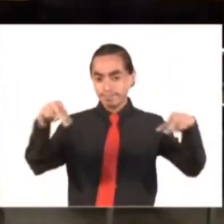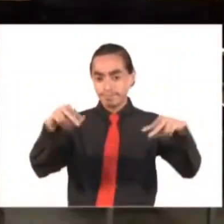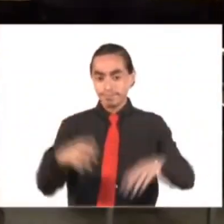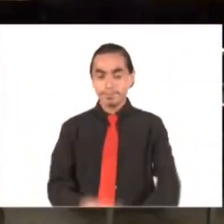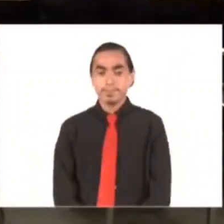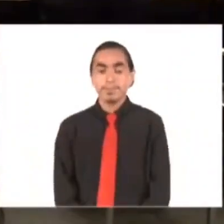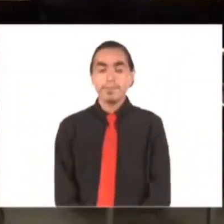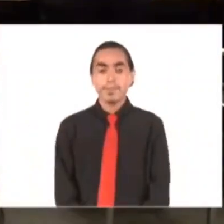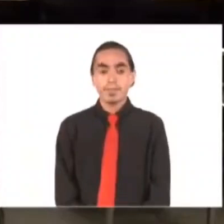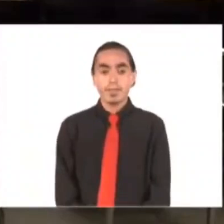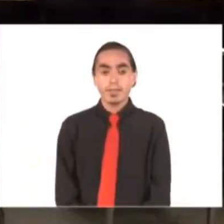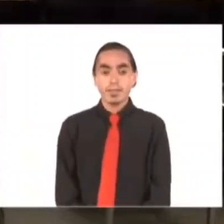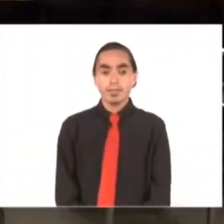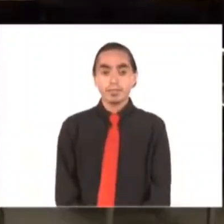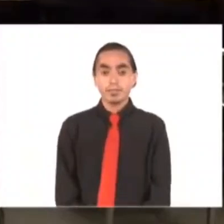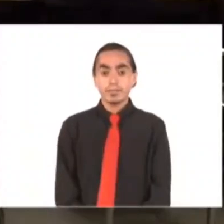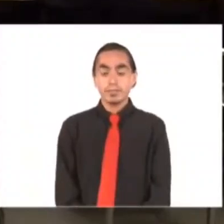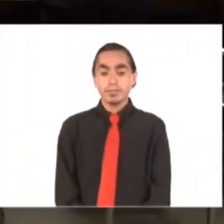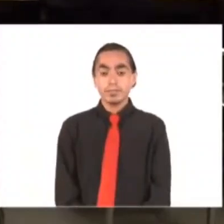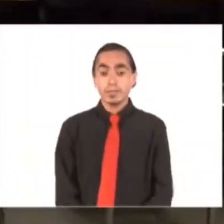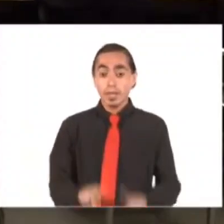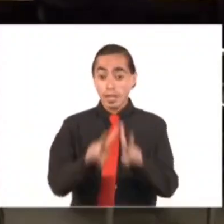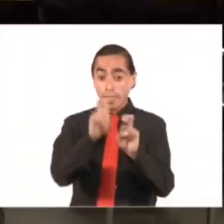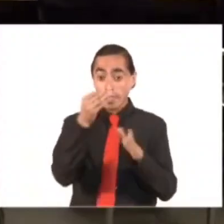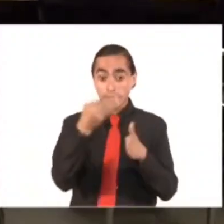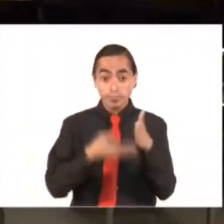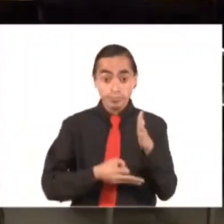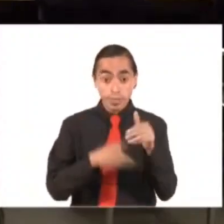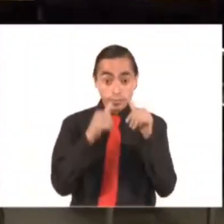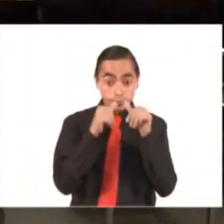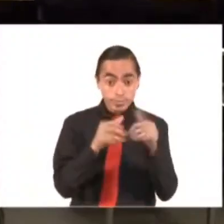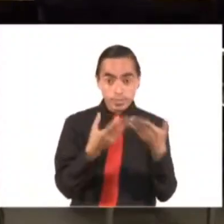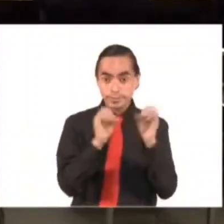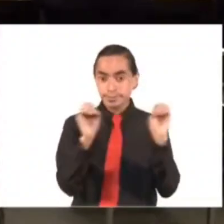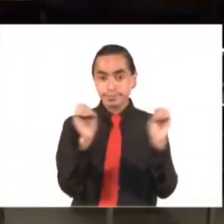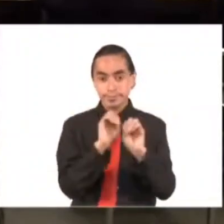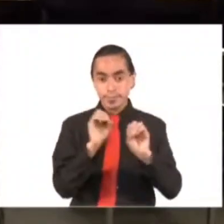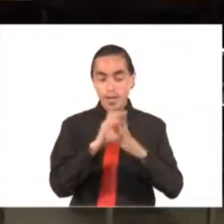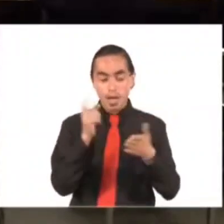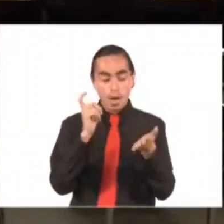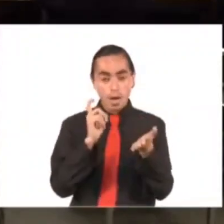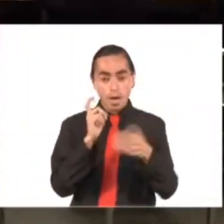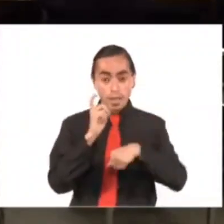No habiendo más asuntos que tratar y siendo las